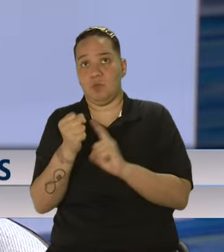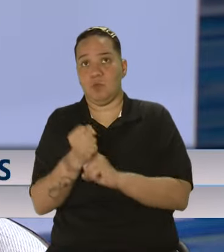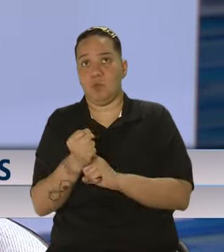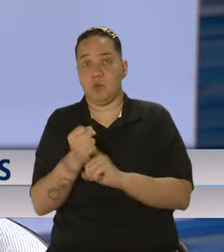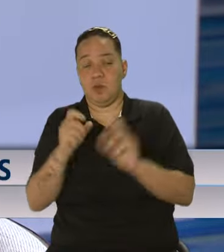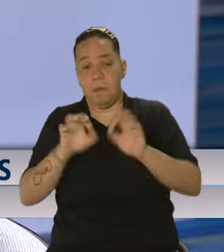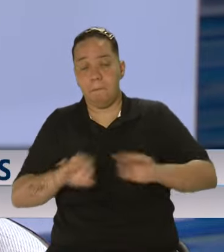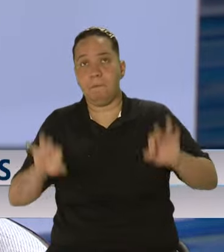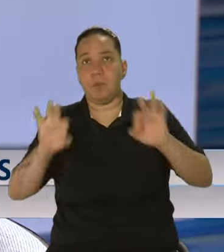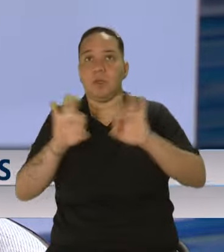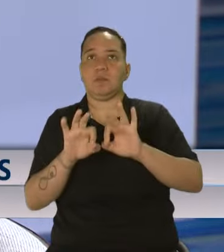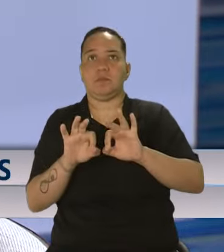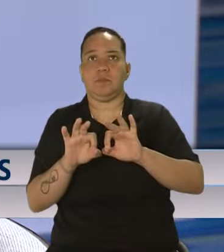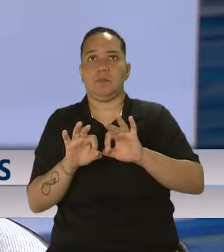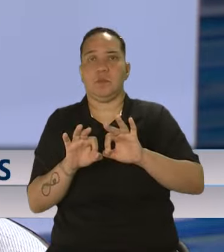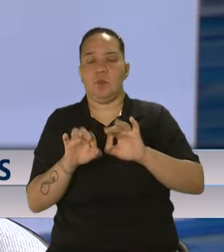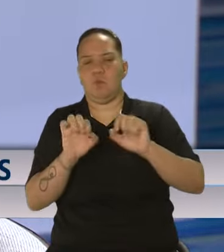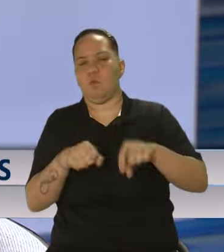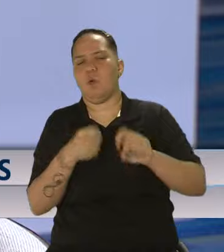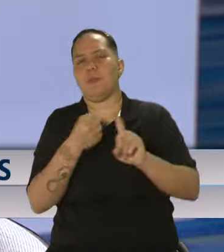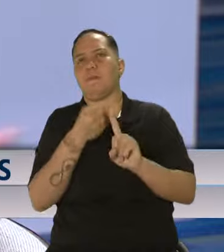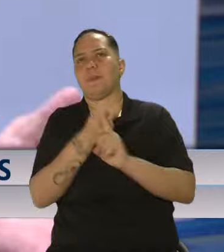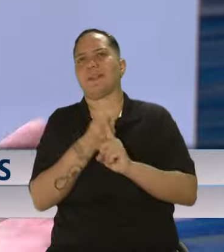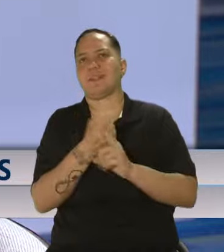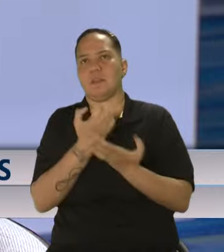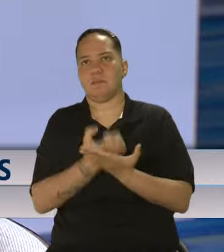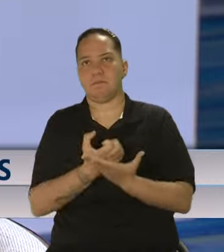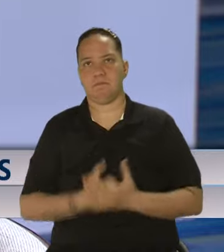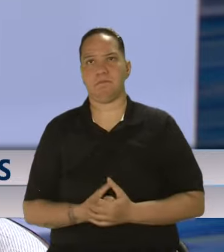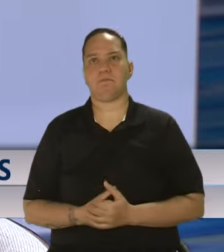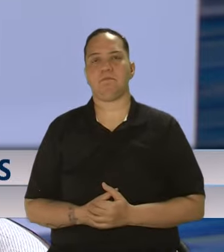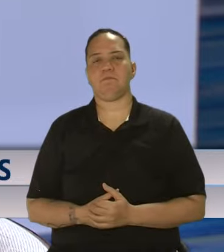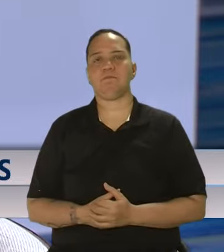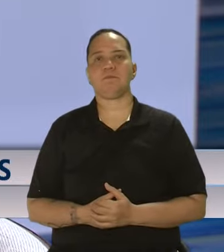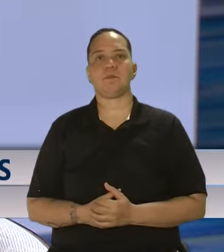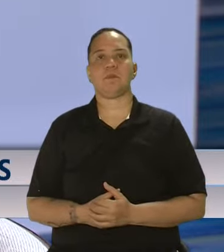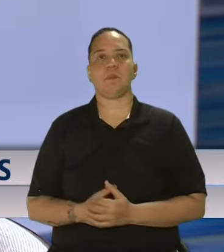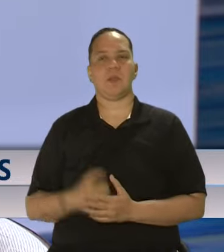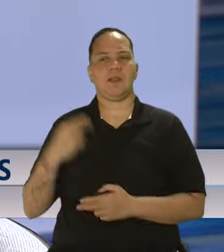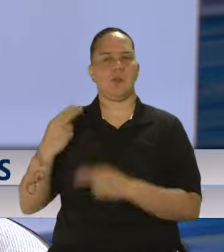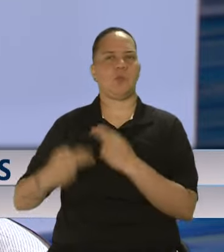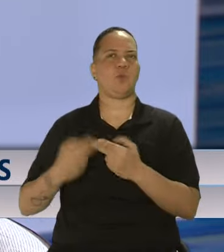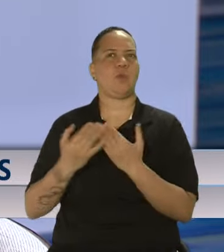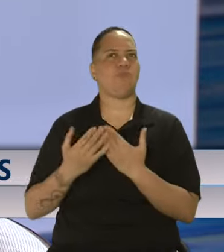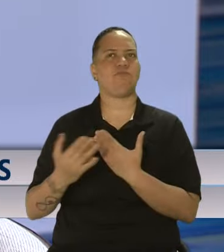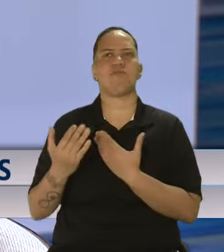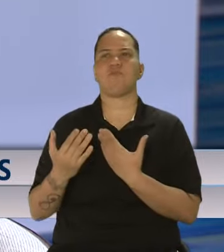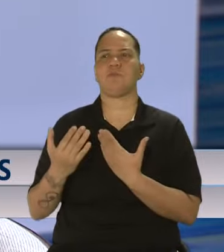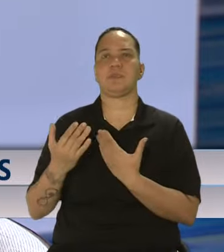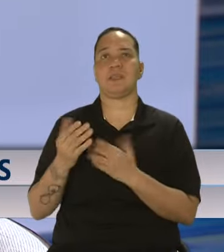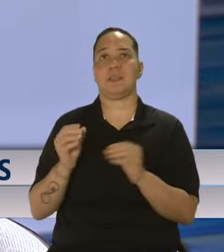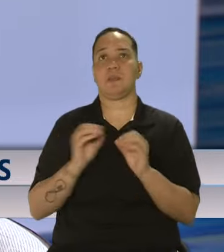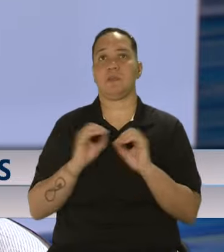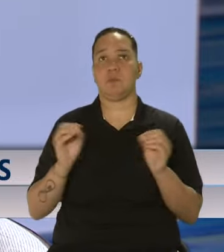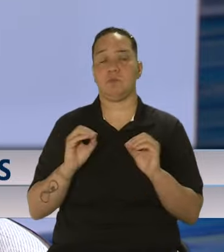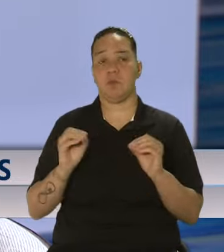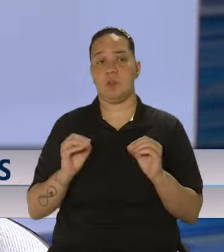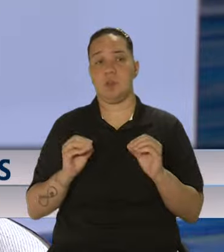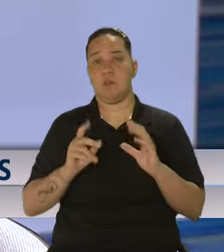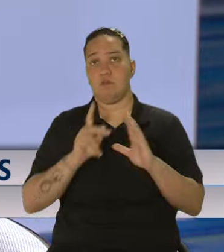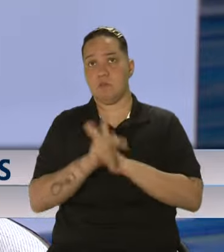importante puede impactar la economía a lo largo de la historia en ninguno de los magnicidios que ha